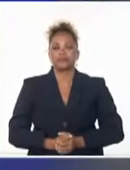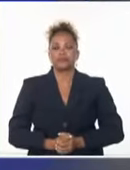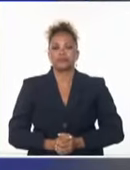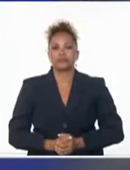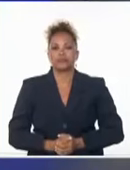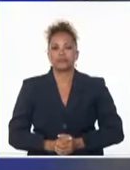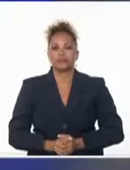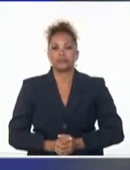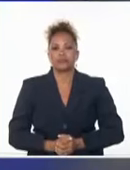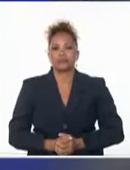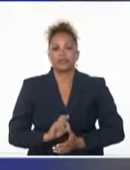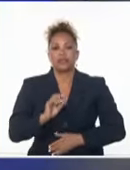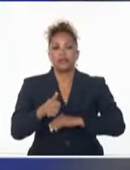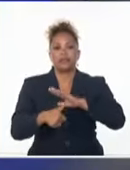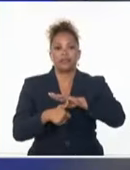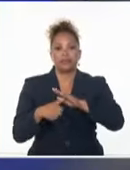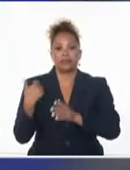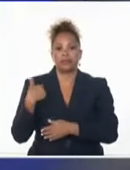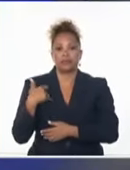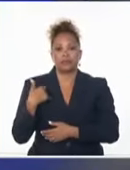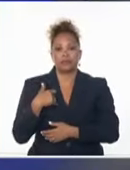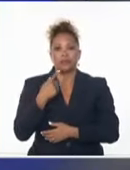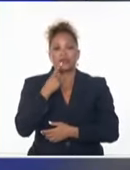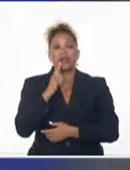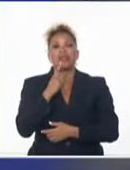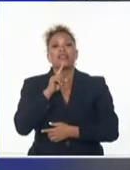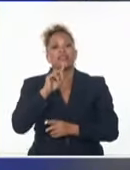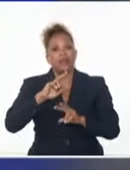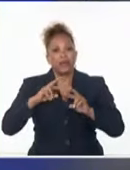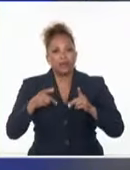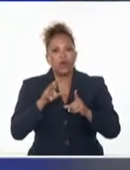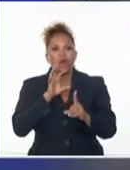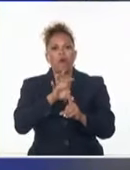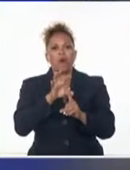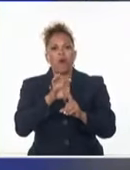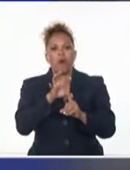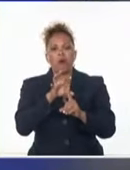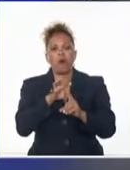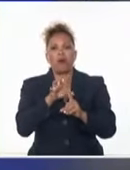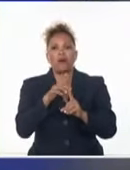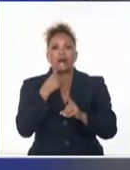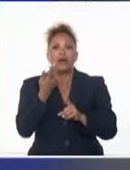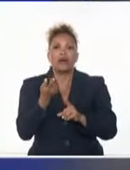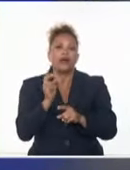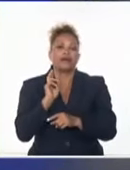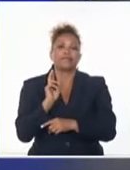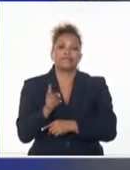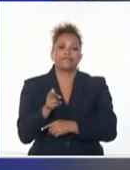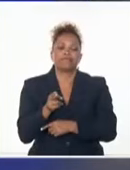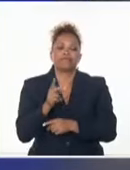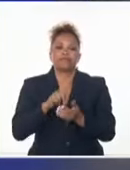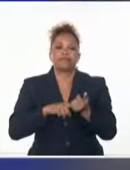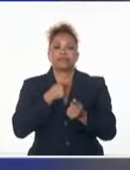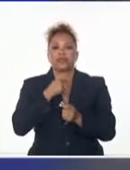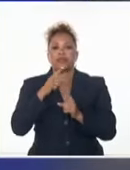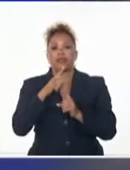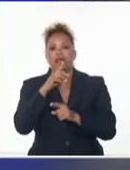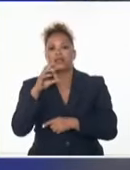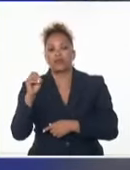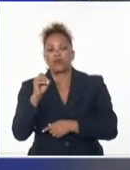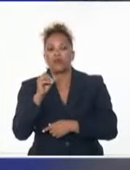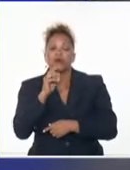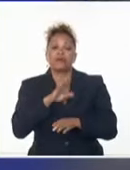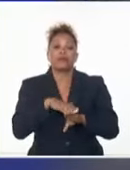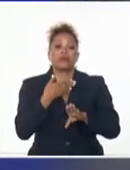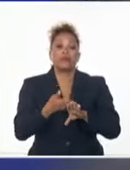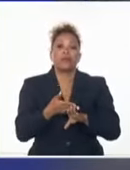El presidente de Argentina, Javier Milei, insultó nuevamente al mandatario español Pedro Sánchez luego de que éste decidiera retirar de manera